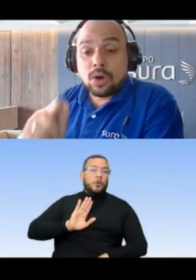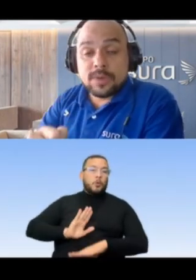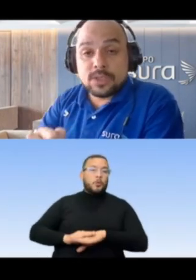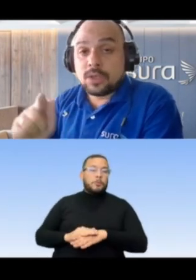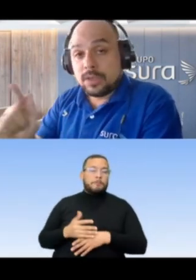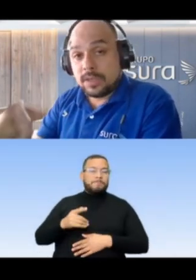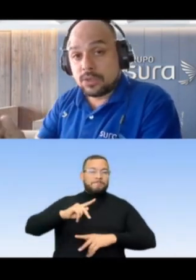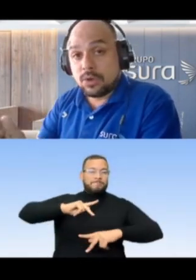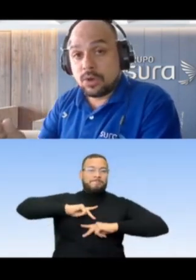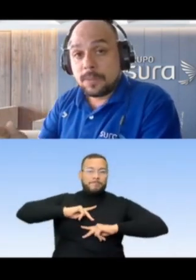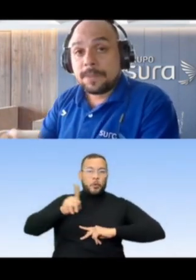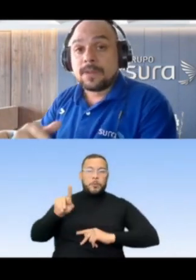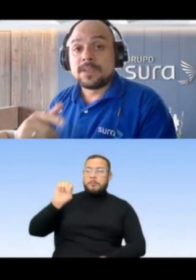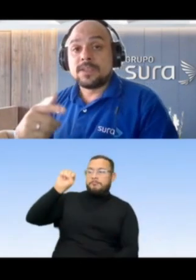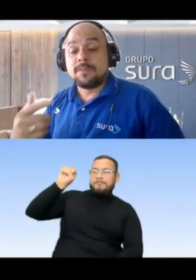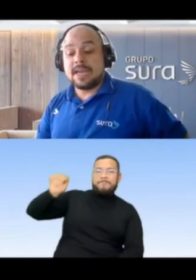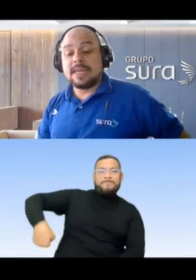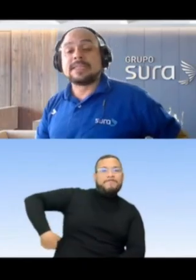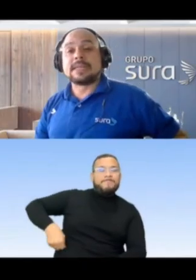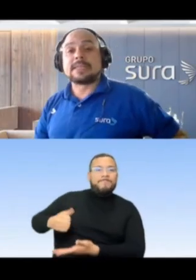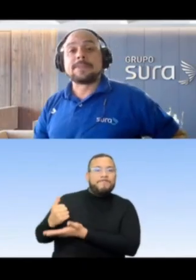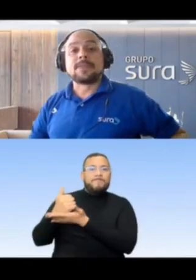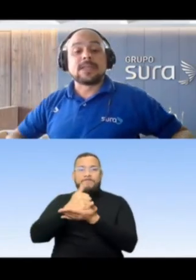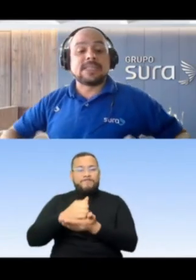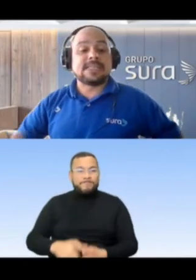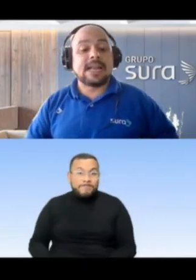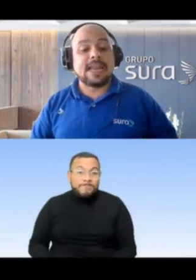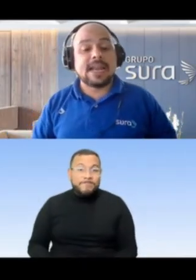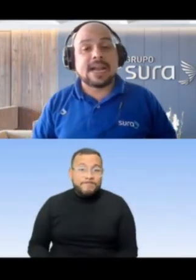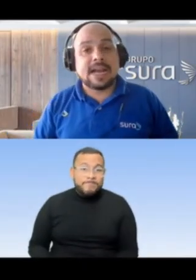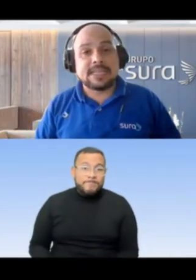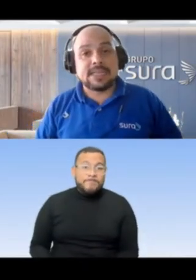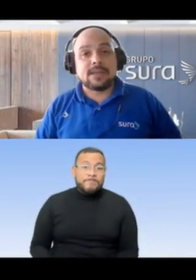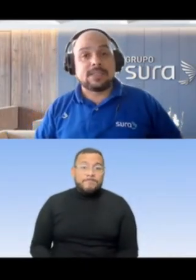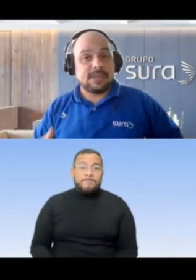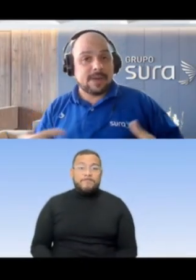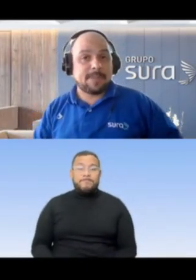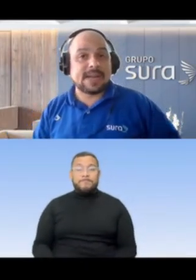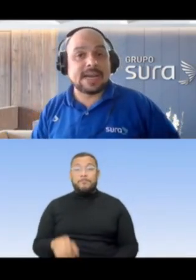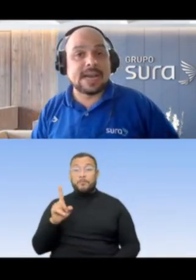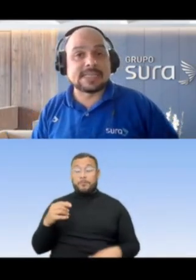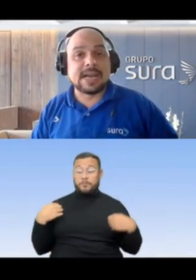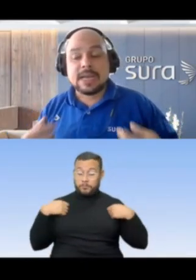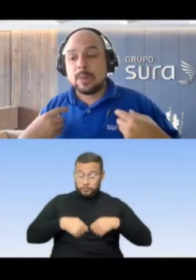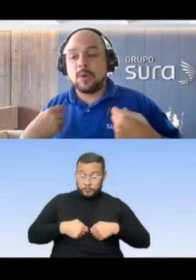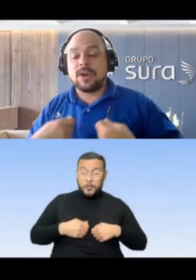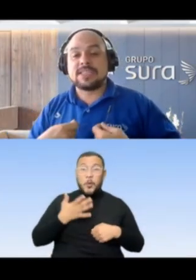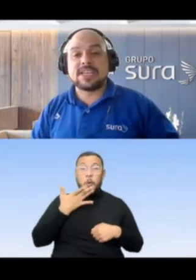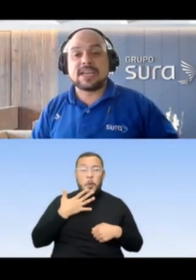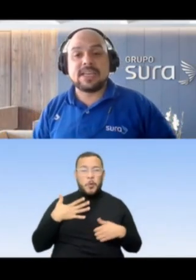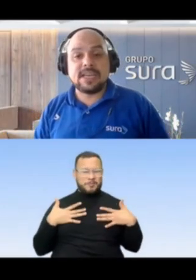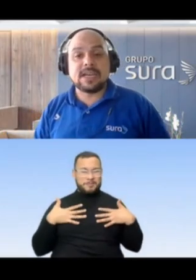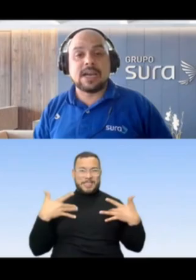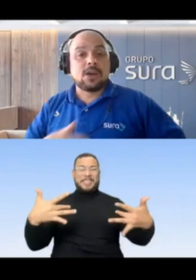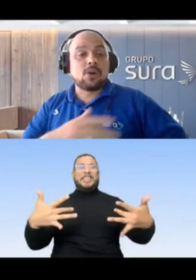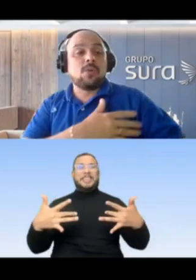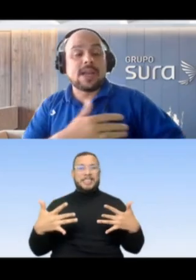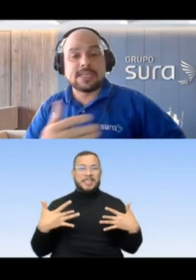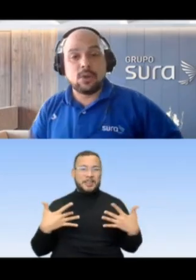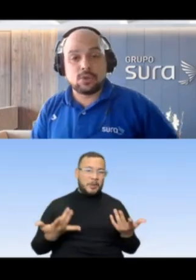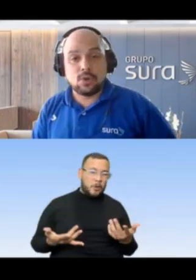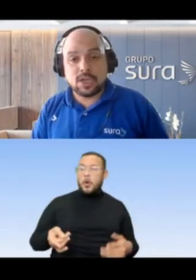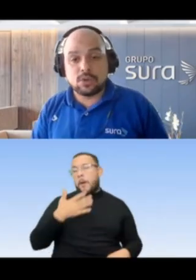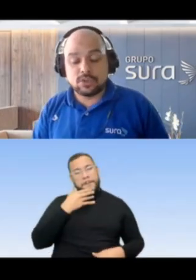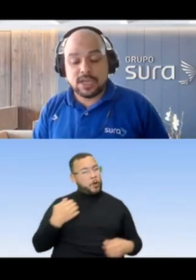caso omisión de socorro. Brigadistas, si salen a la calle, si van para la casa, póngase